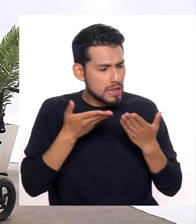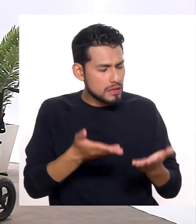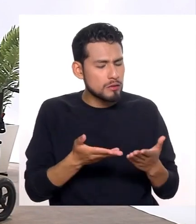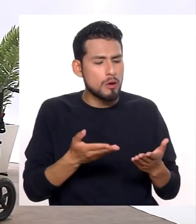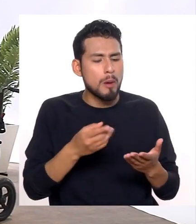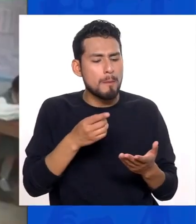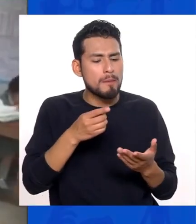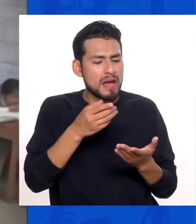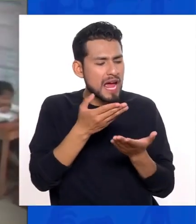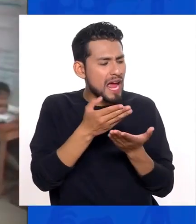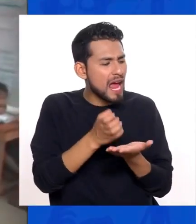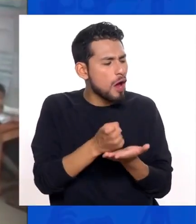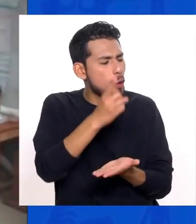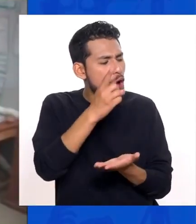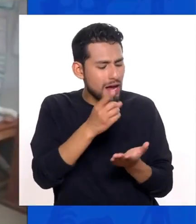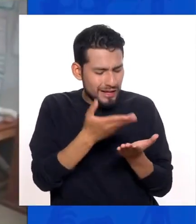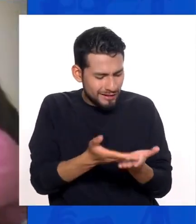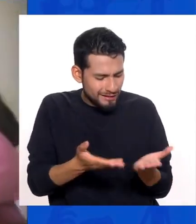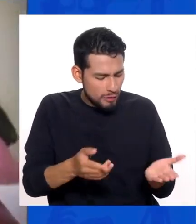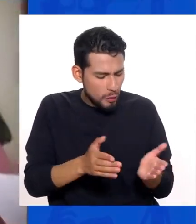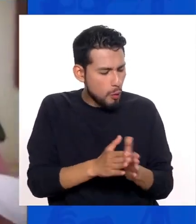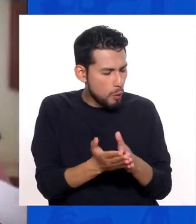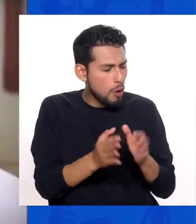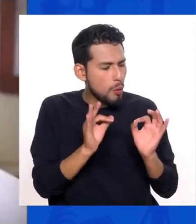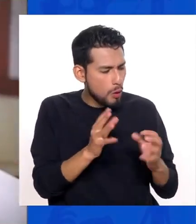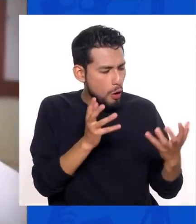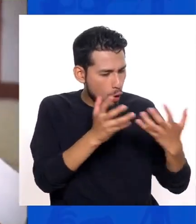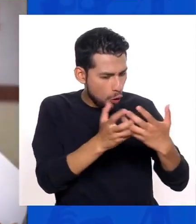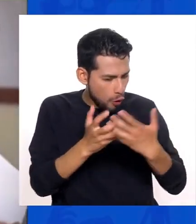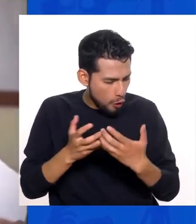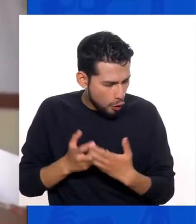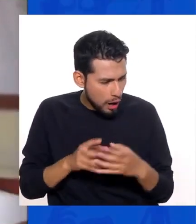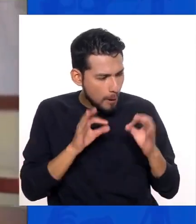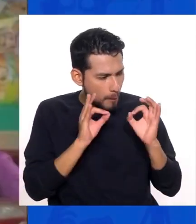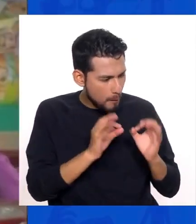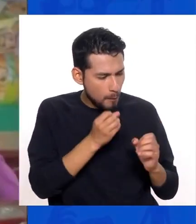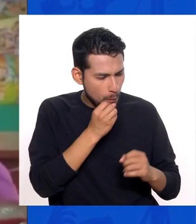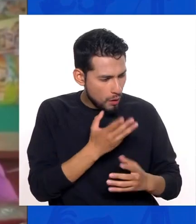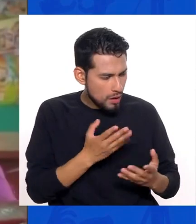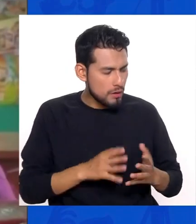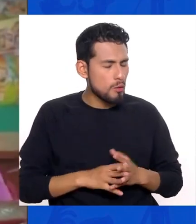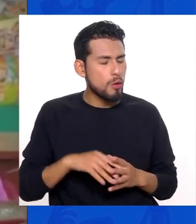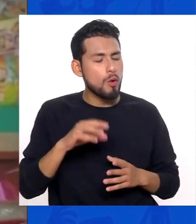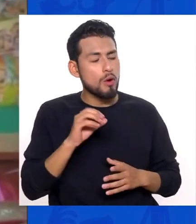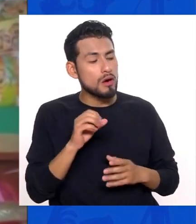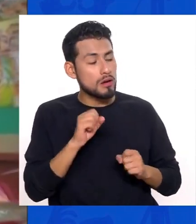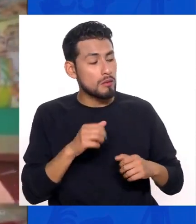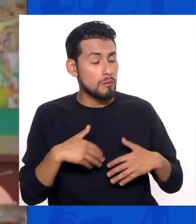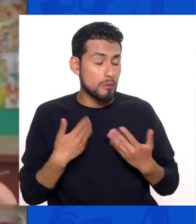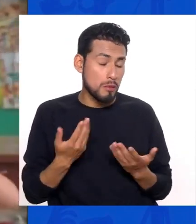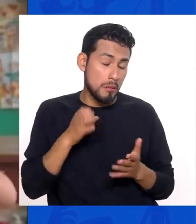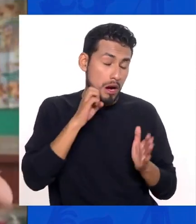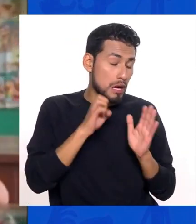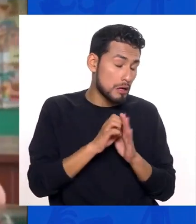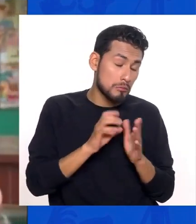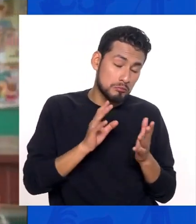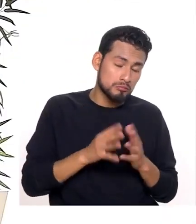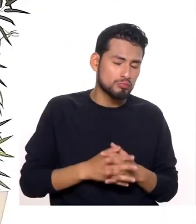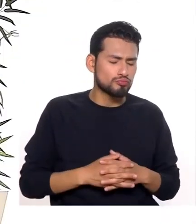proporcione un material educativo pertinente y adecuado, que también, por ejemplo, para el caso de